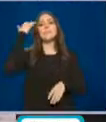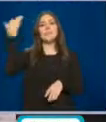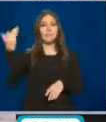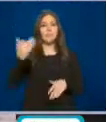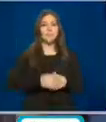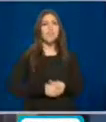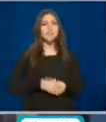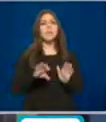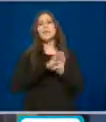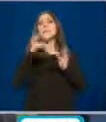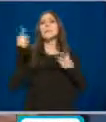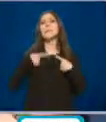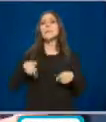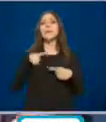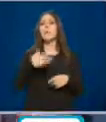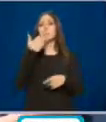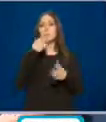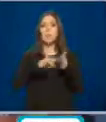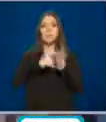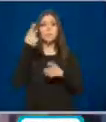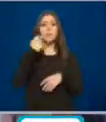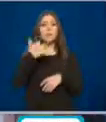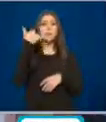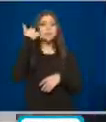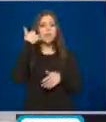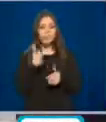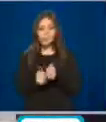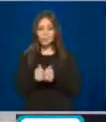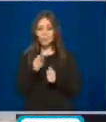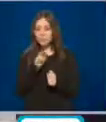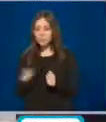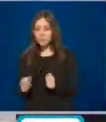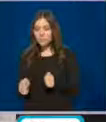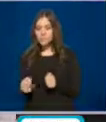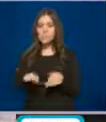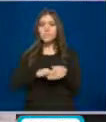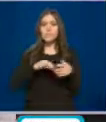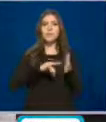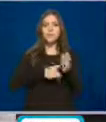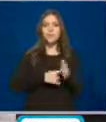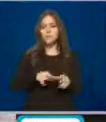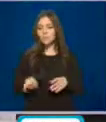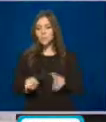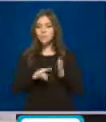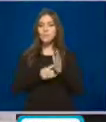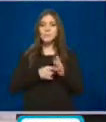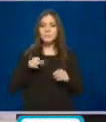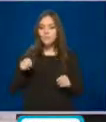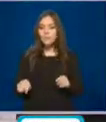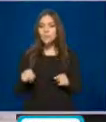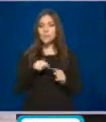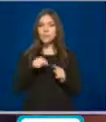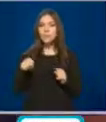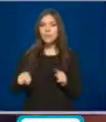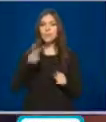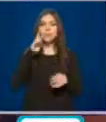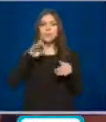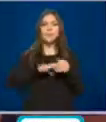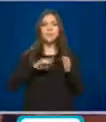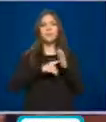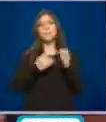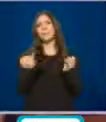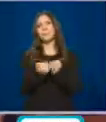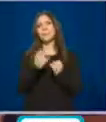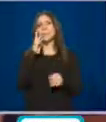tienen el teléfono celular a la mano, también utilizan esto para estar viendo la hora. Exactamente. Muy desagradable. Sí, también. que le están picando y picando a ver. Para ver la